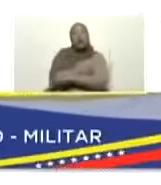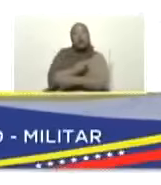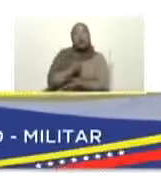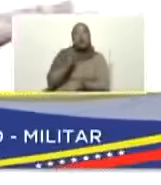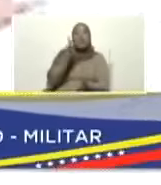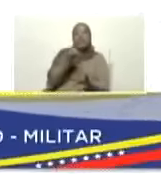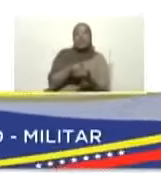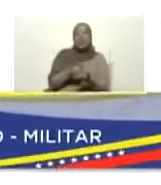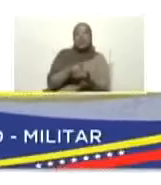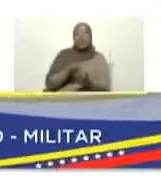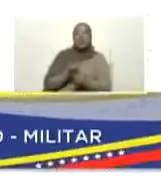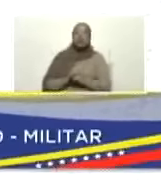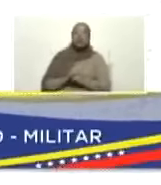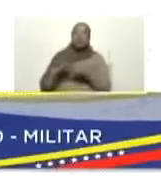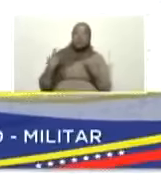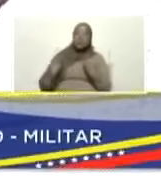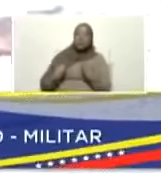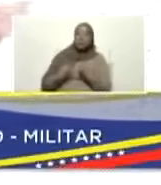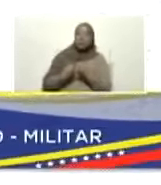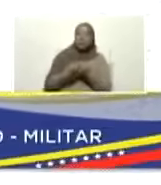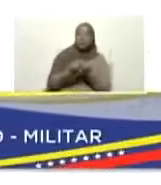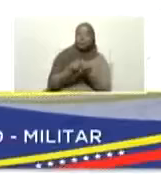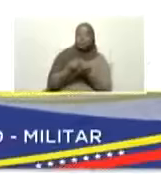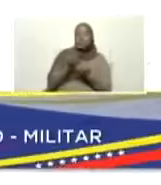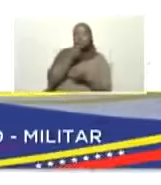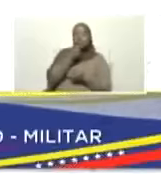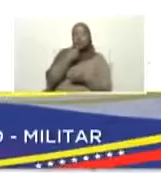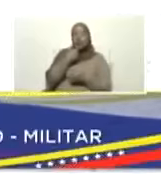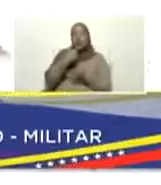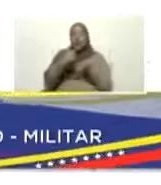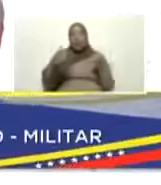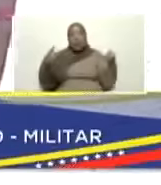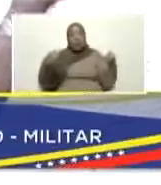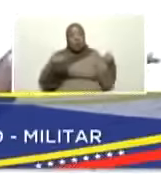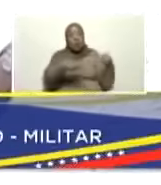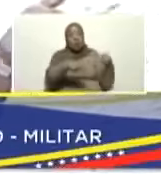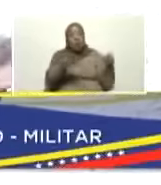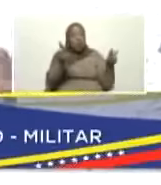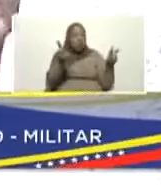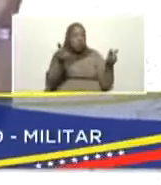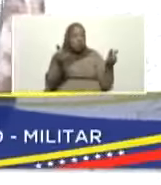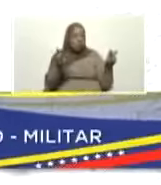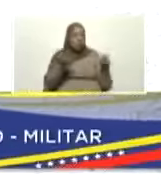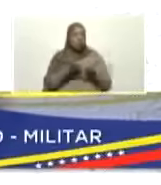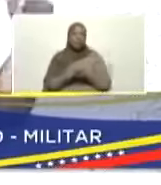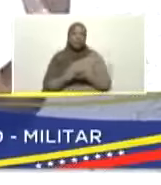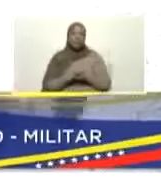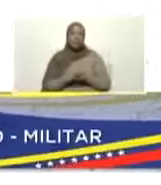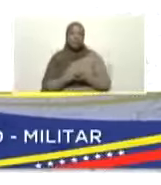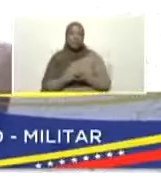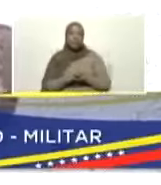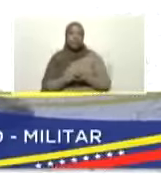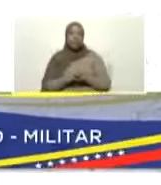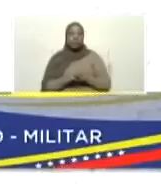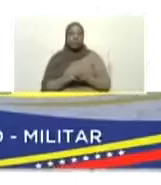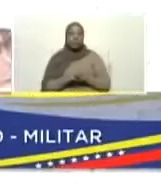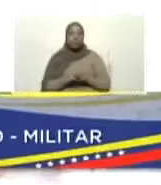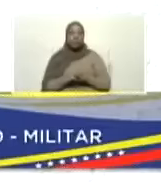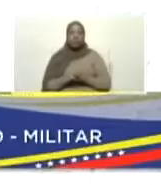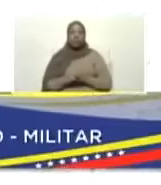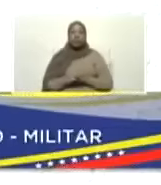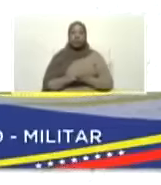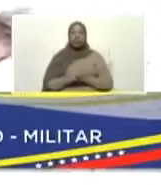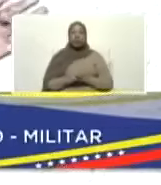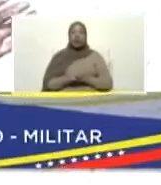todos los que nos acompañan en este acto de inauguración de la UNEFA. Bueno, desde sus inicios, la Universidad Nacional